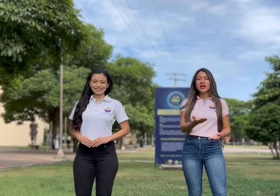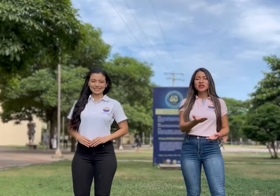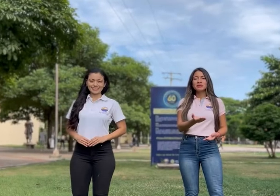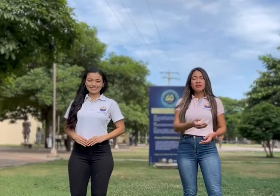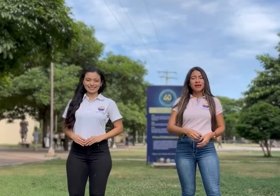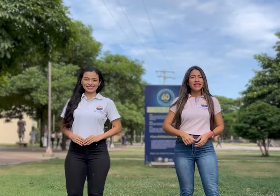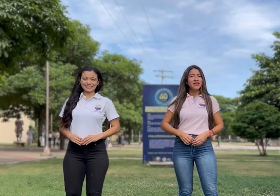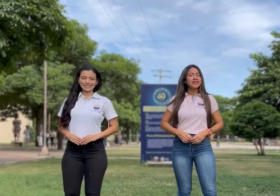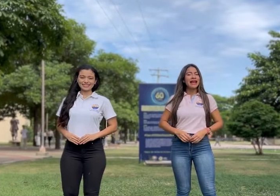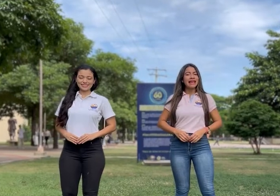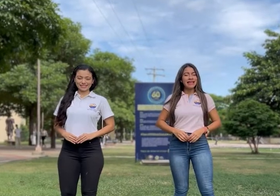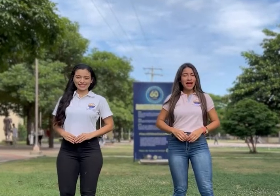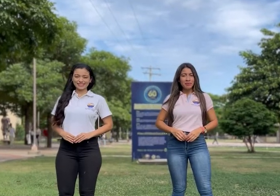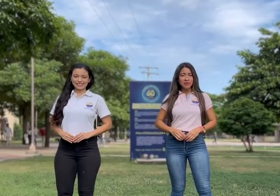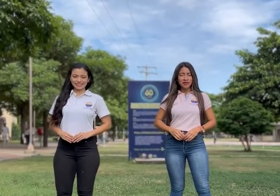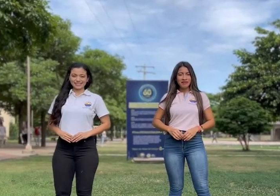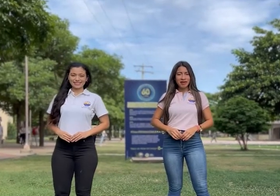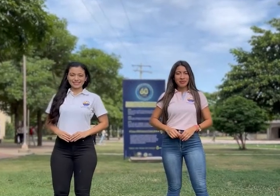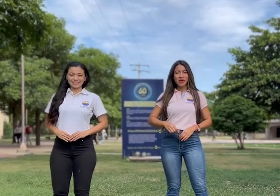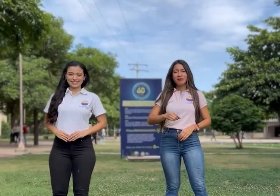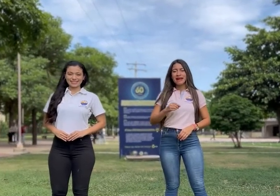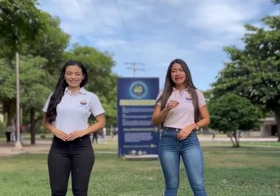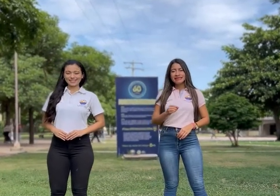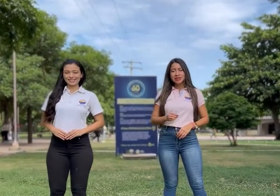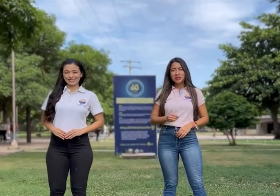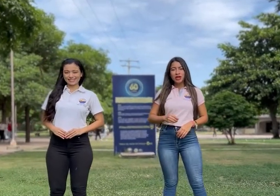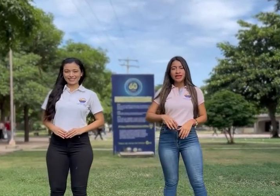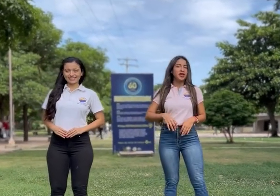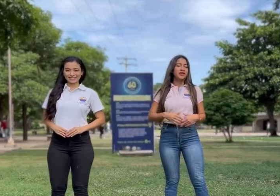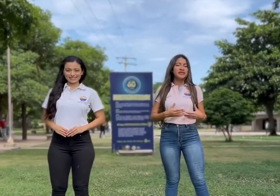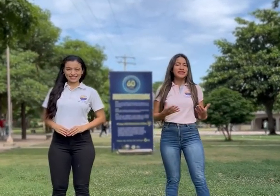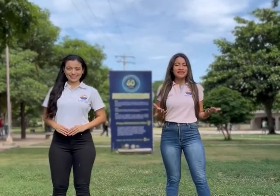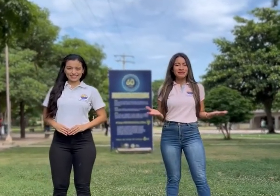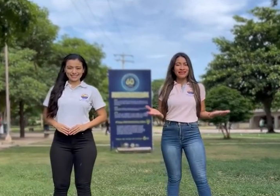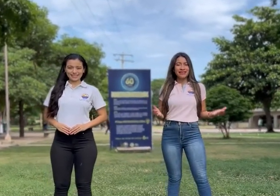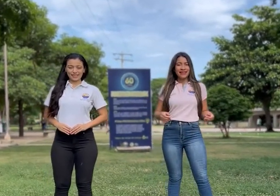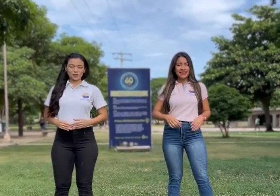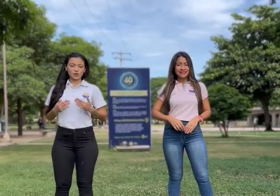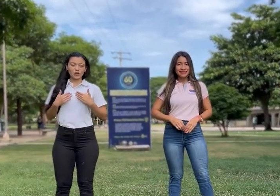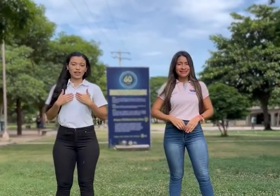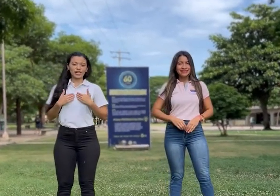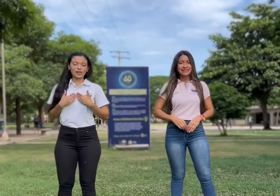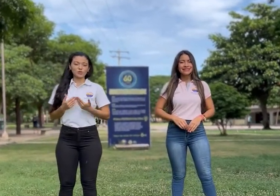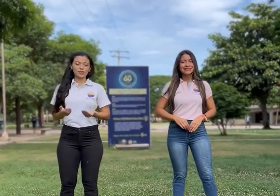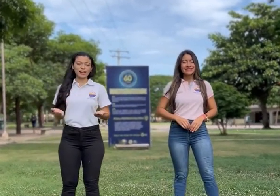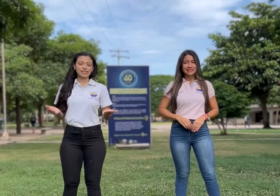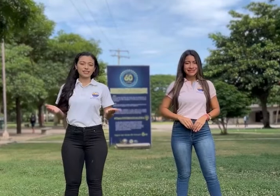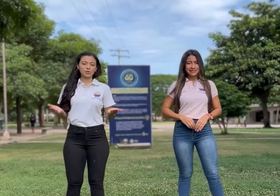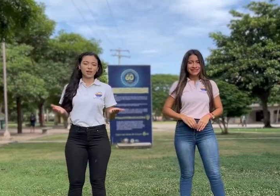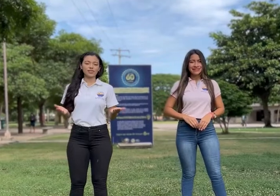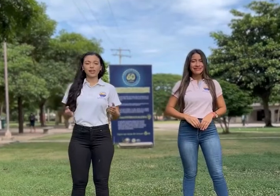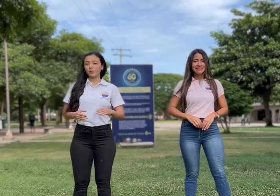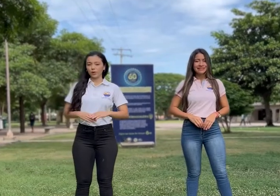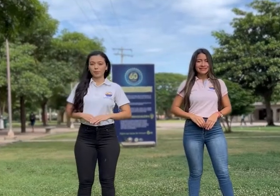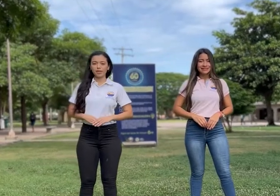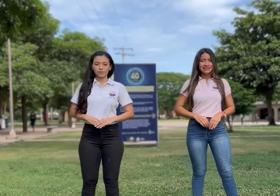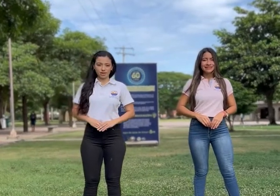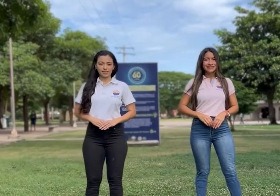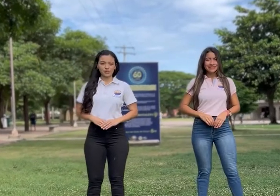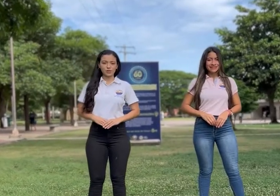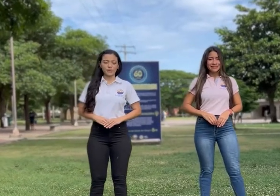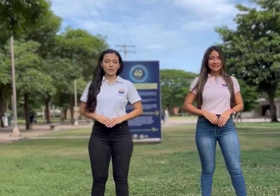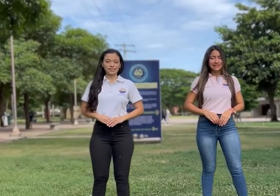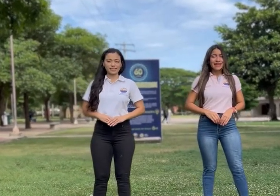Excelente, sean todos bienvenidos a El Campus TV, programa institucional de la Universidad del Magdalena. Yo soy Angélica González, estudiante del programa